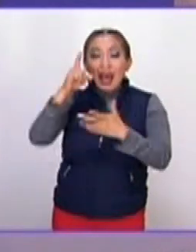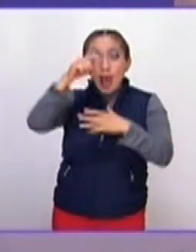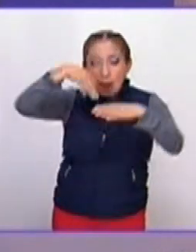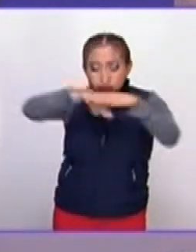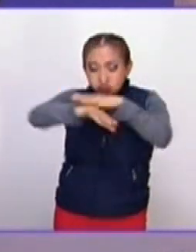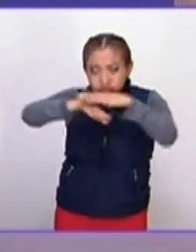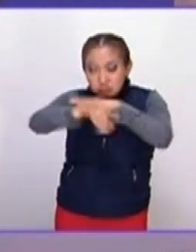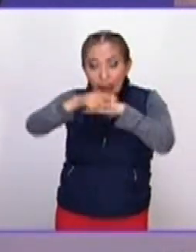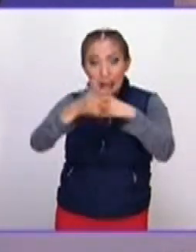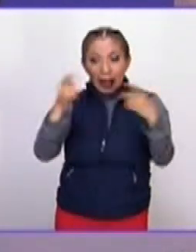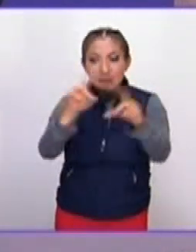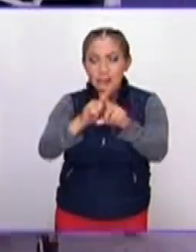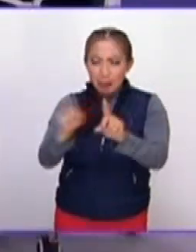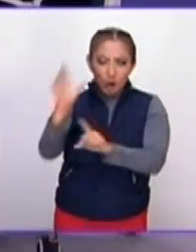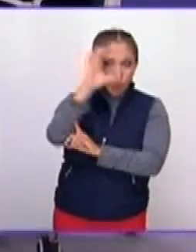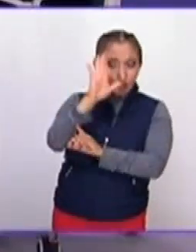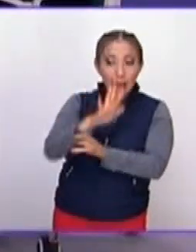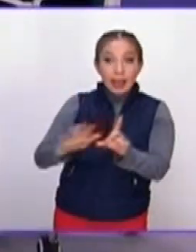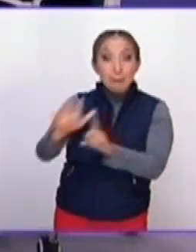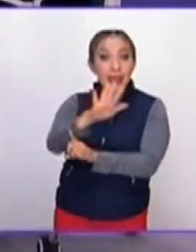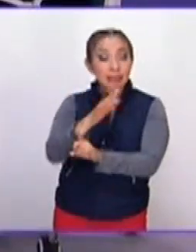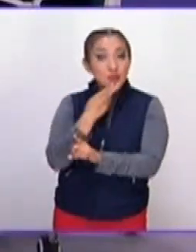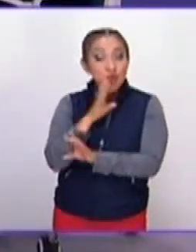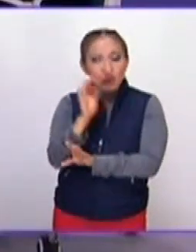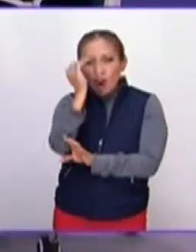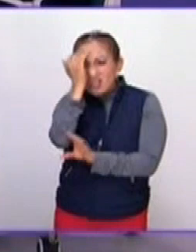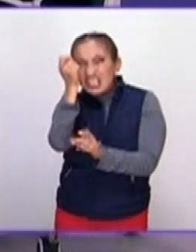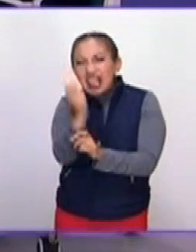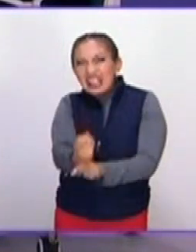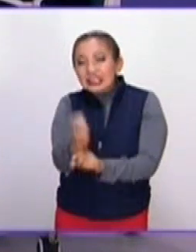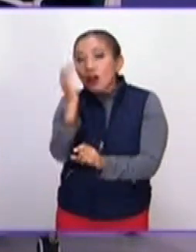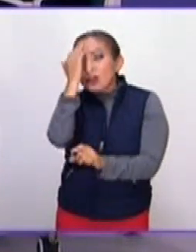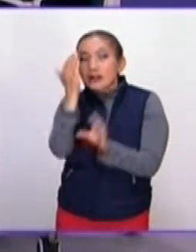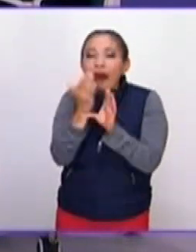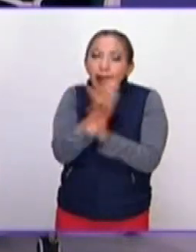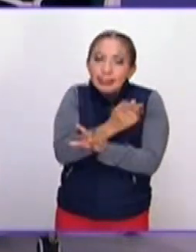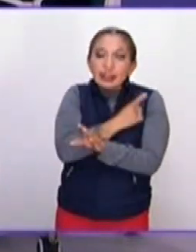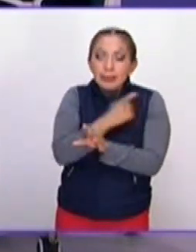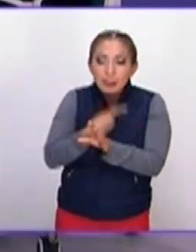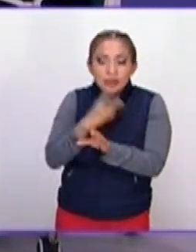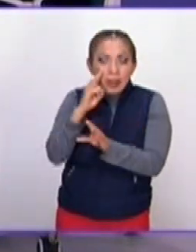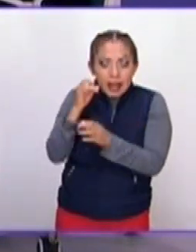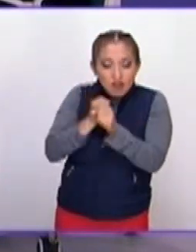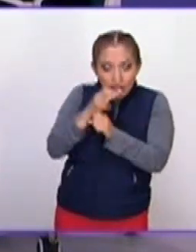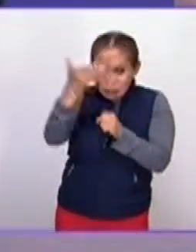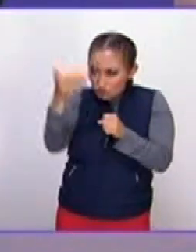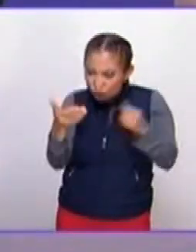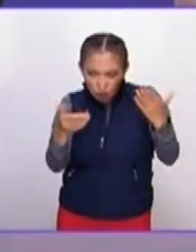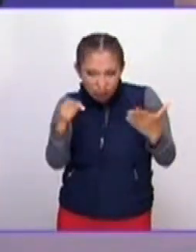subterráneo es la gran variable cultural y ambiental que tenemos que conocer, y para conocer tenemos que confrontar datos para ver cómo